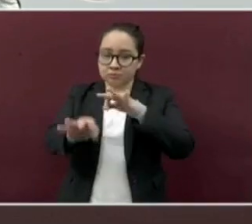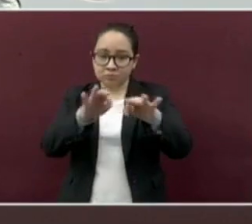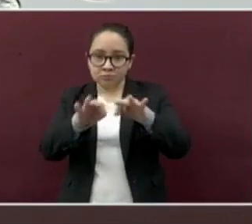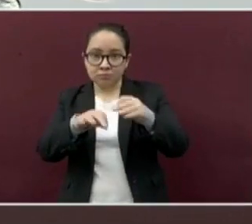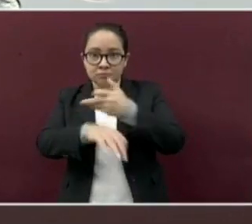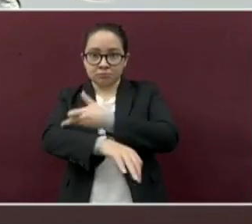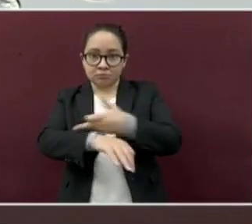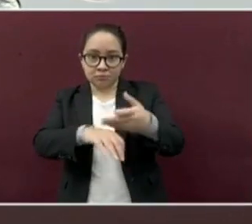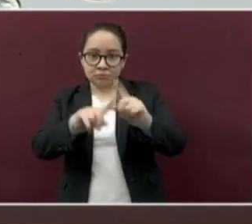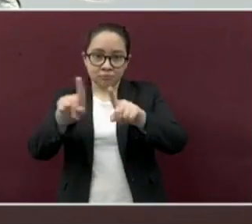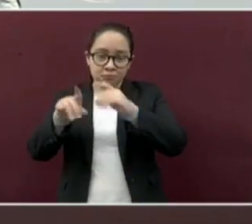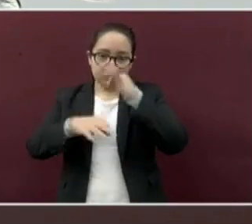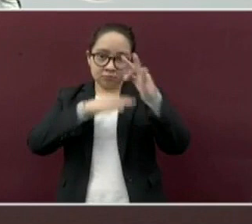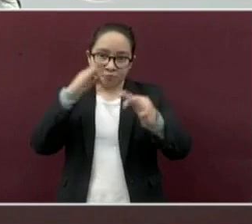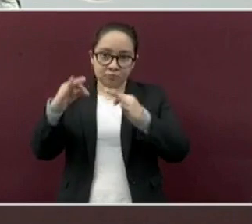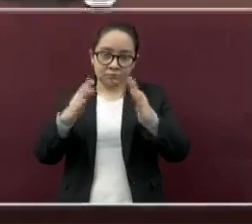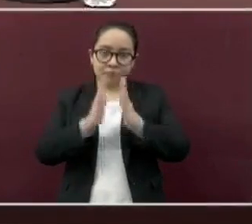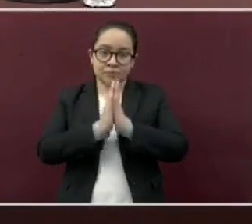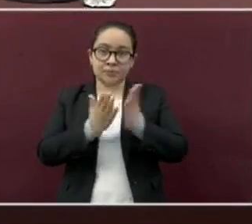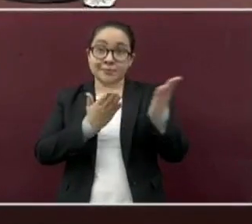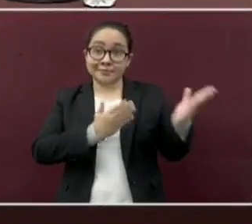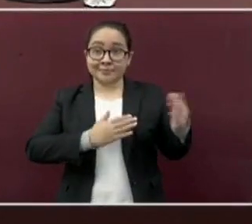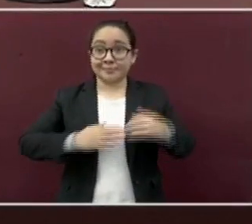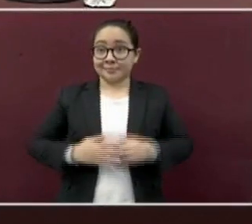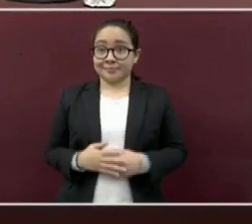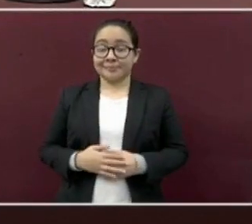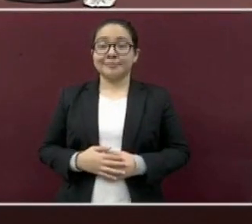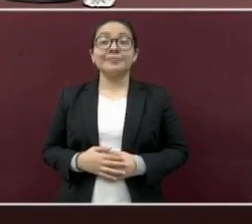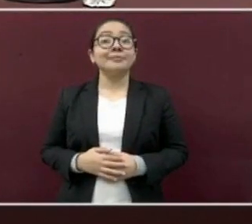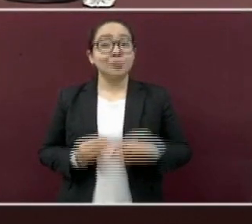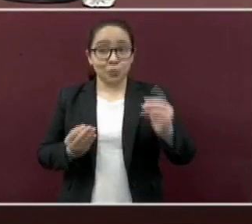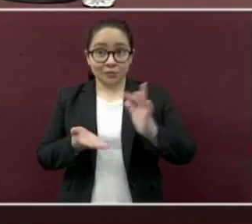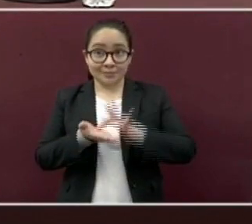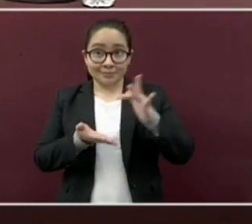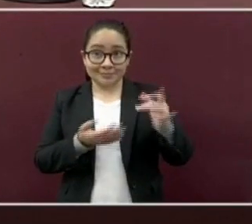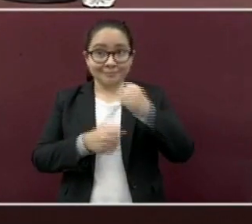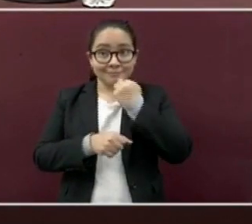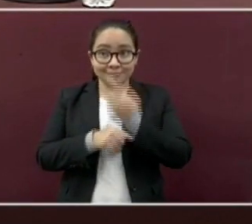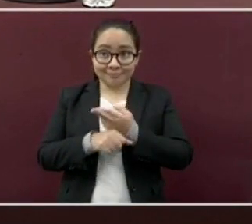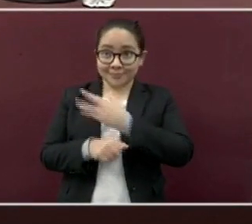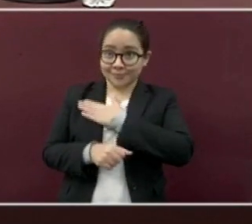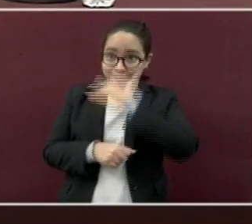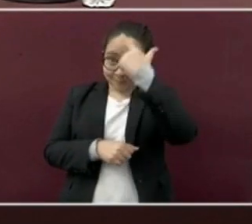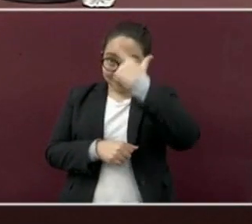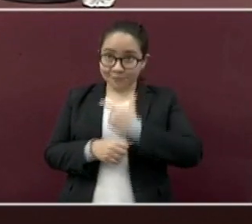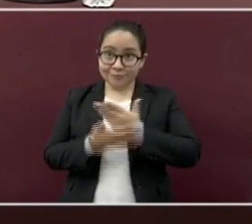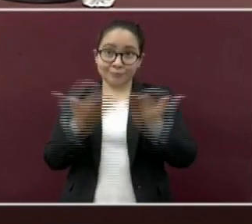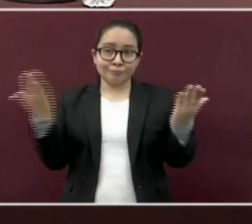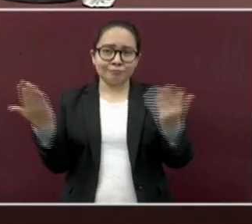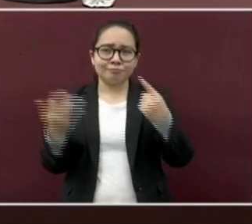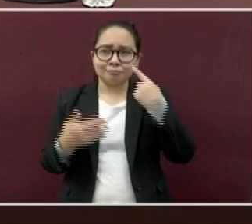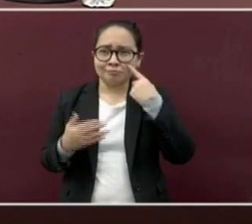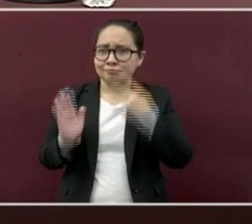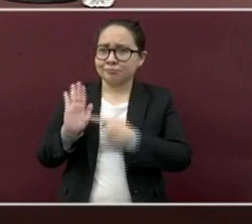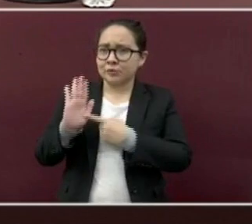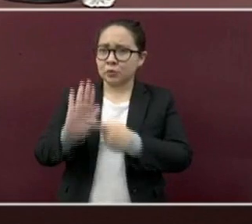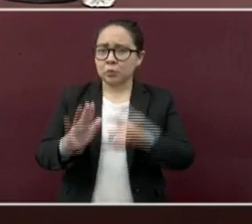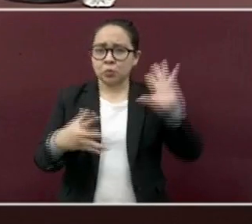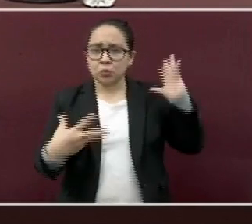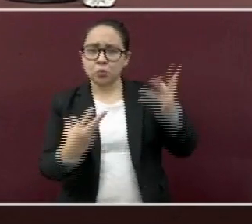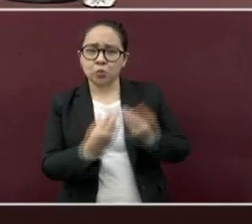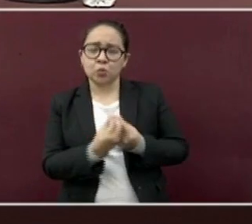trabajo. Adelante, doctora Díaz. Muchas gracias, secretario. Buenas noches. Miren ustedes, suman